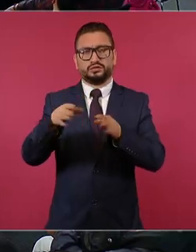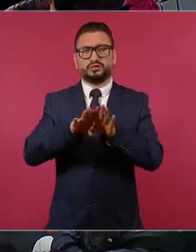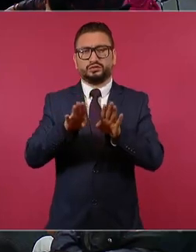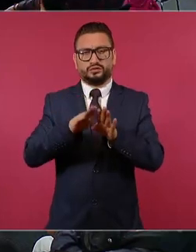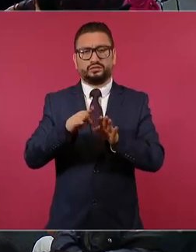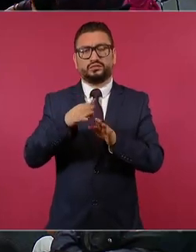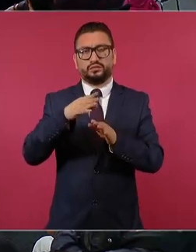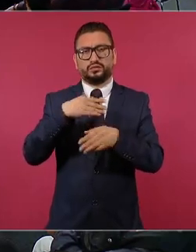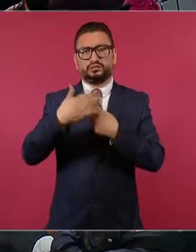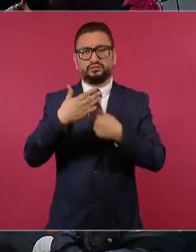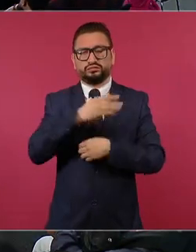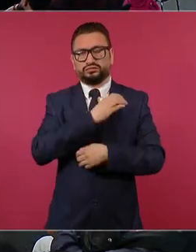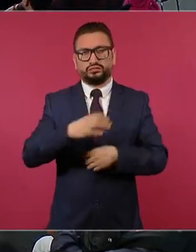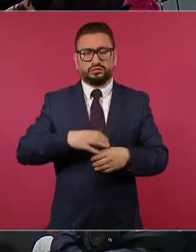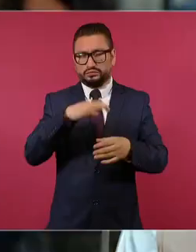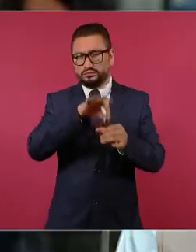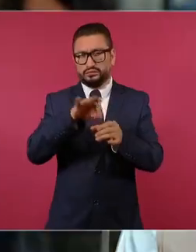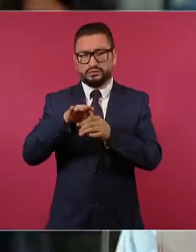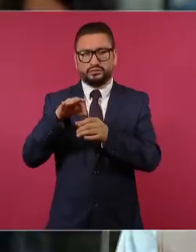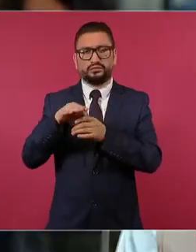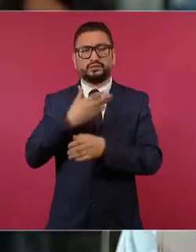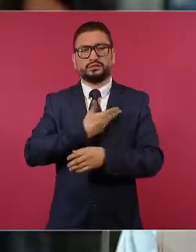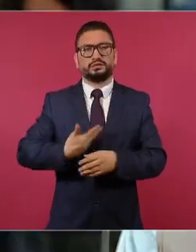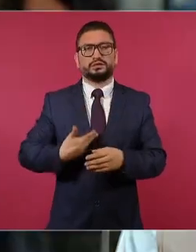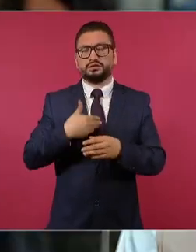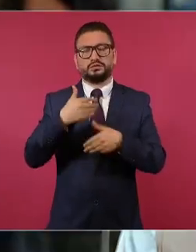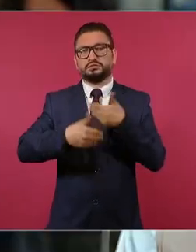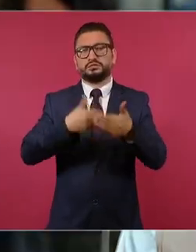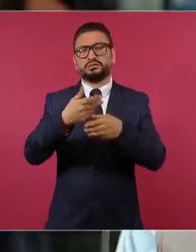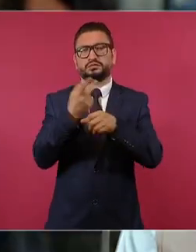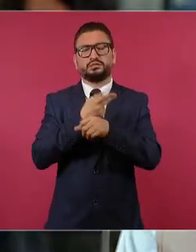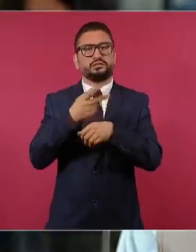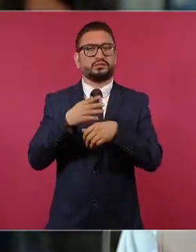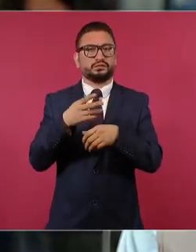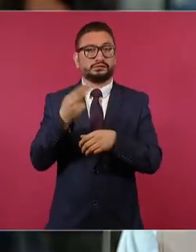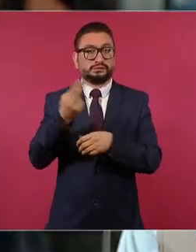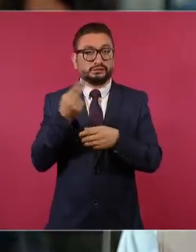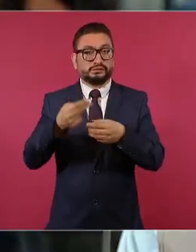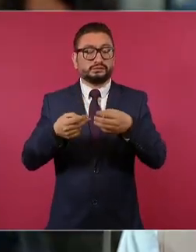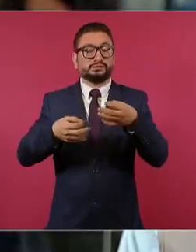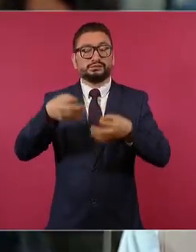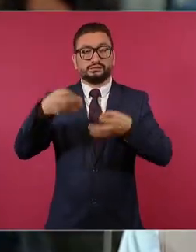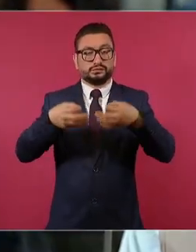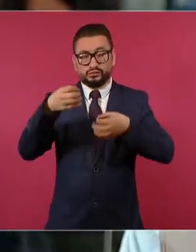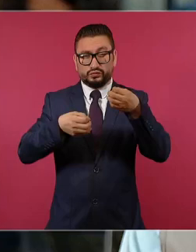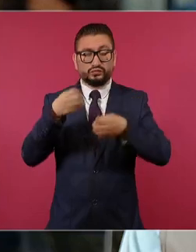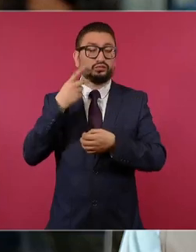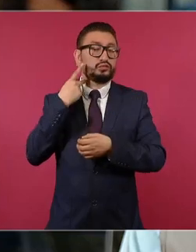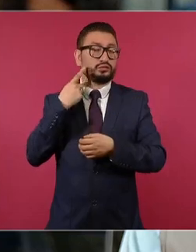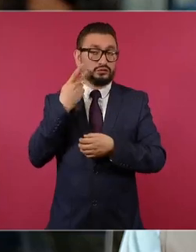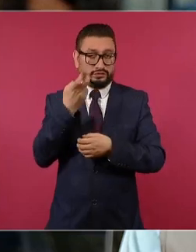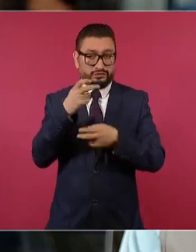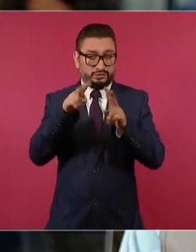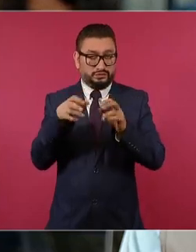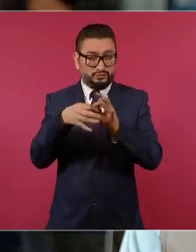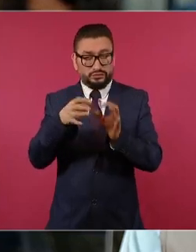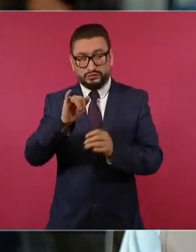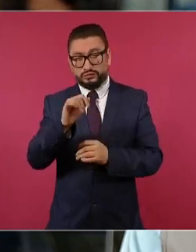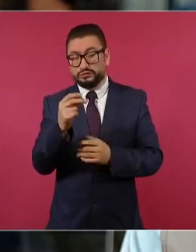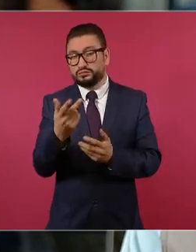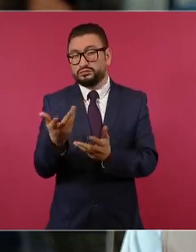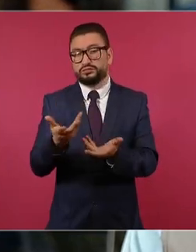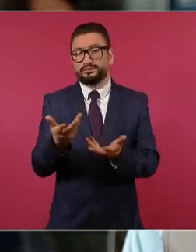es la elección presidencial, independientemente de lo que surja y si es necesario un juicio político en torno a este tema. ¿Qué es lo que